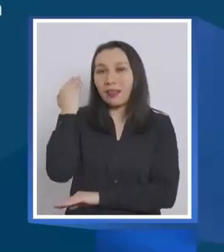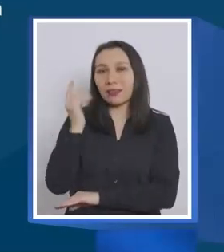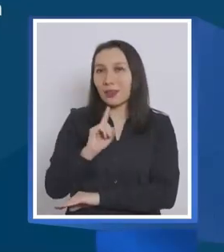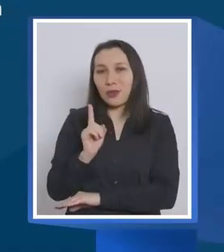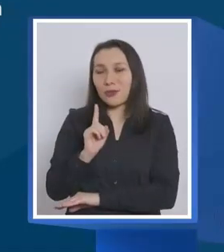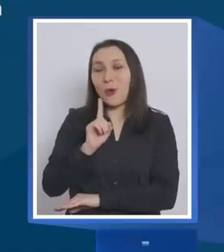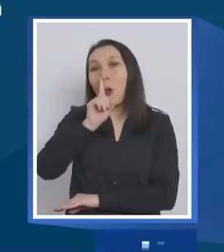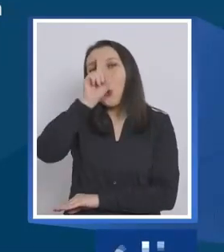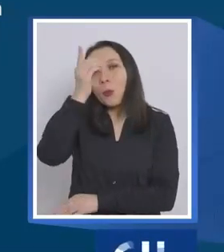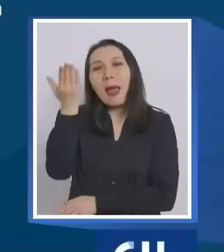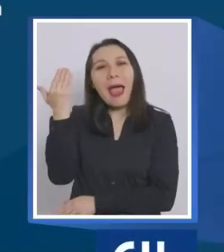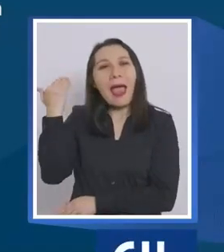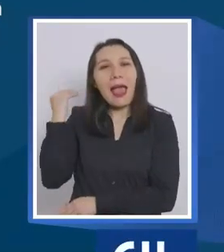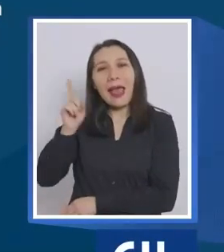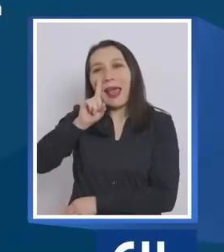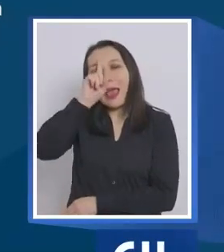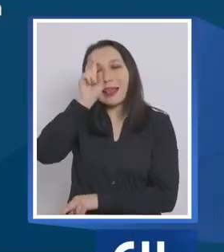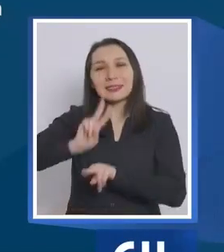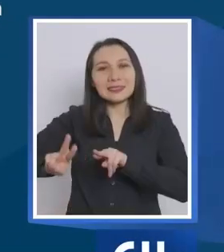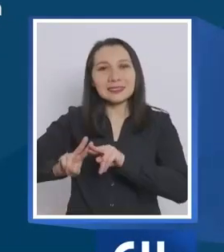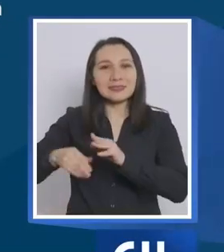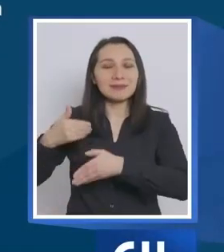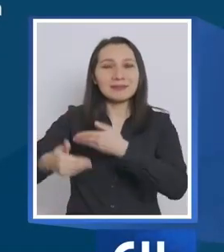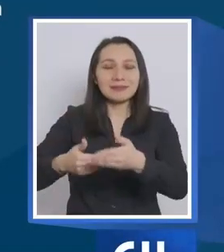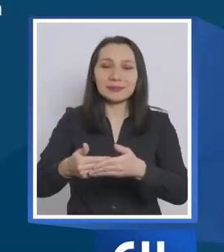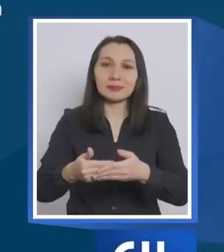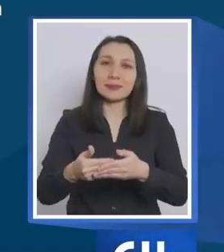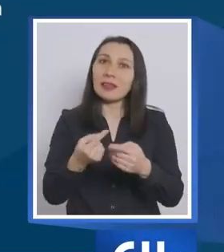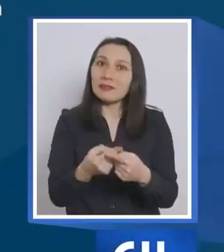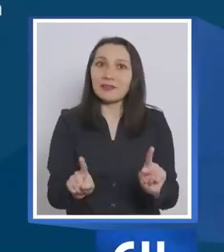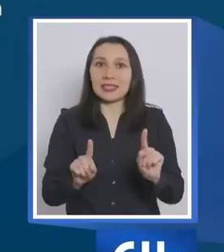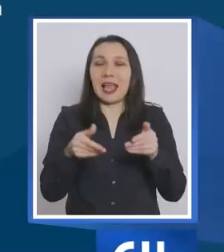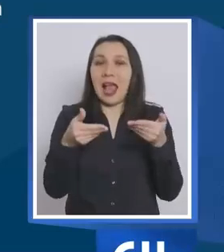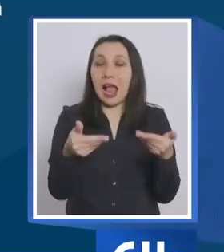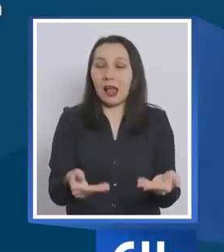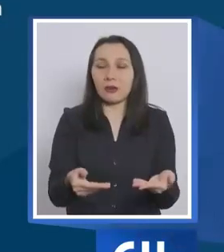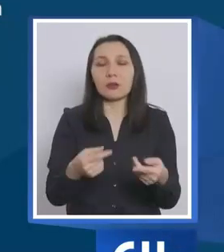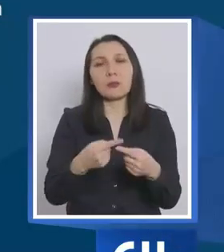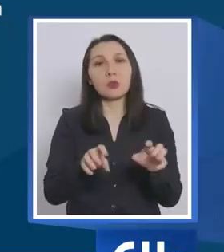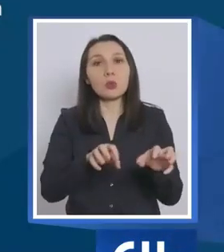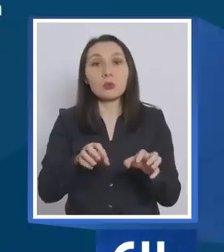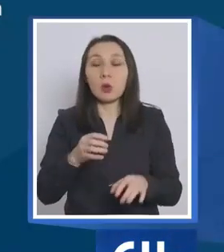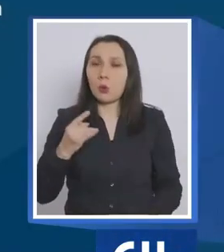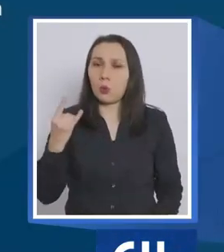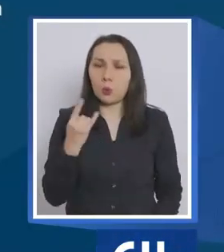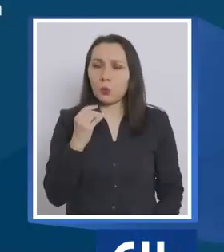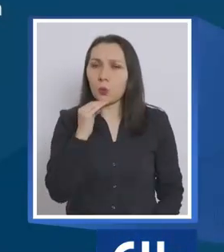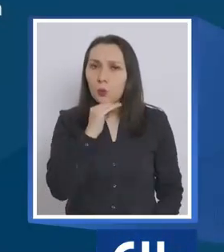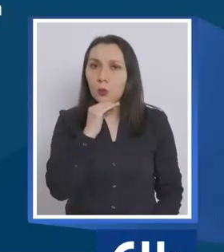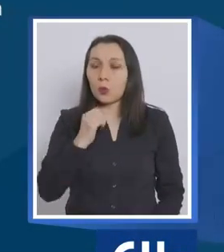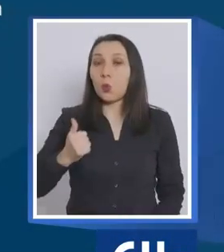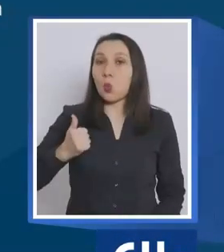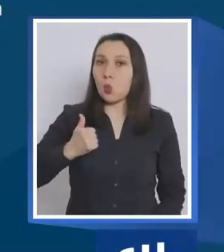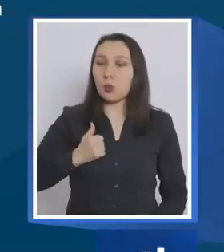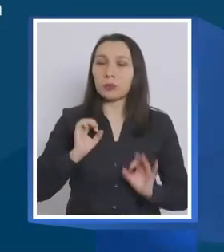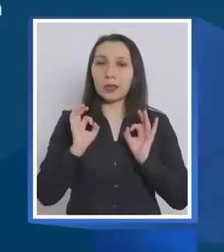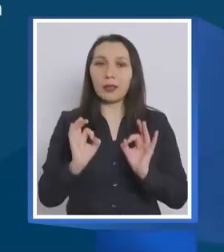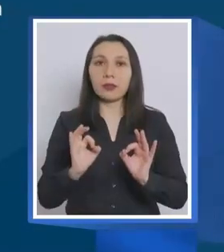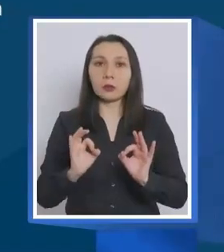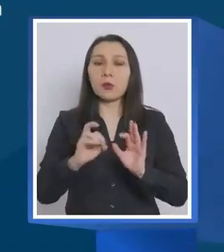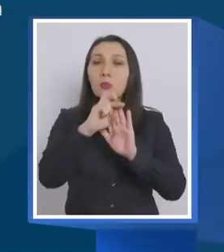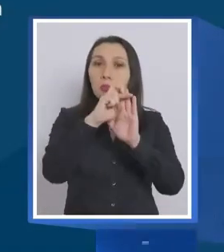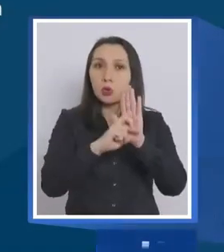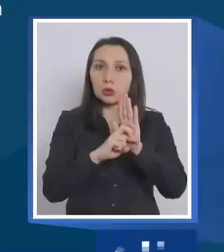tradicionalmente se ha llevado adelante este proceso. Entre otras cosas porque urge cumplir adecuadamente